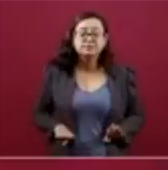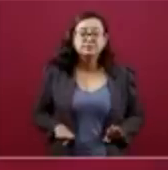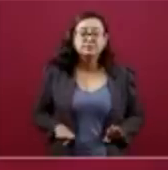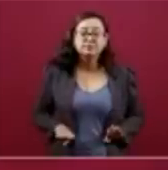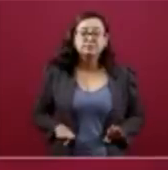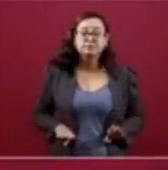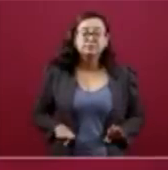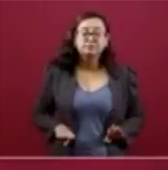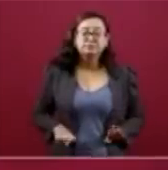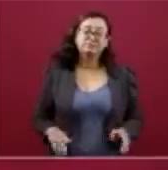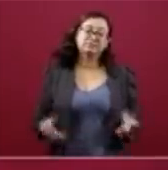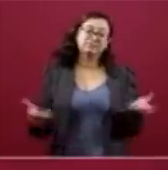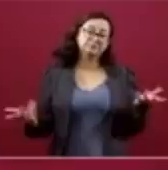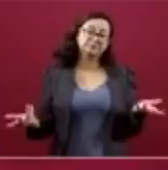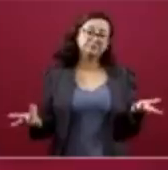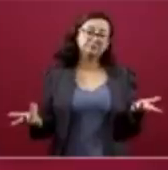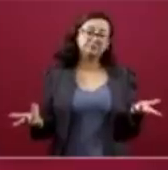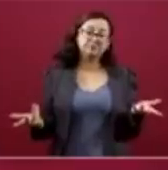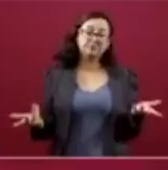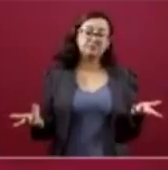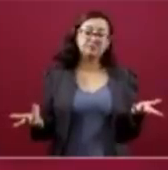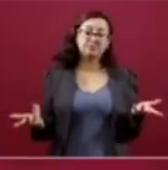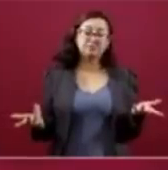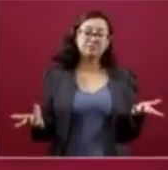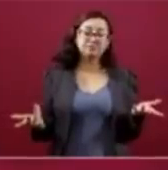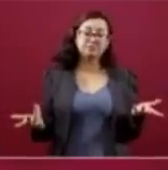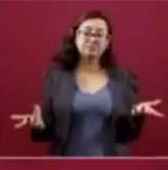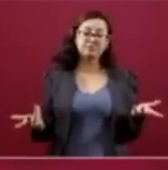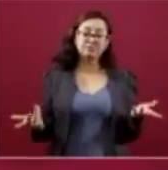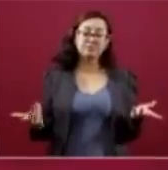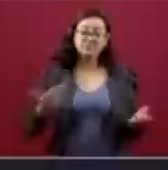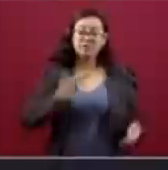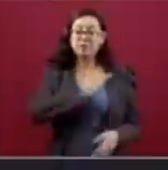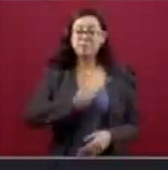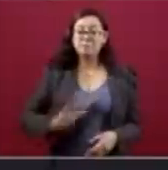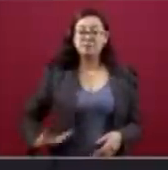por eso, si el presidente pide algo